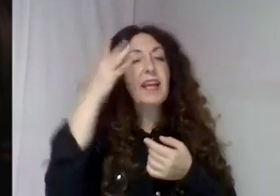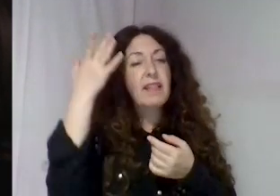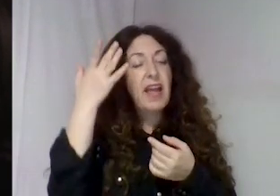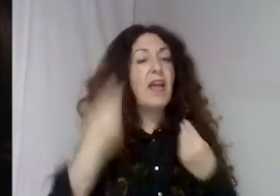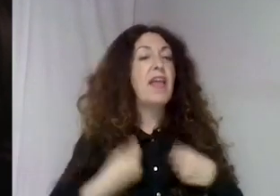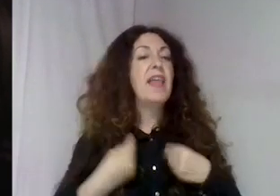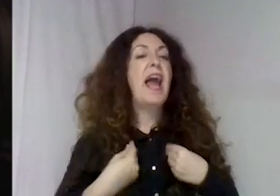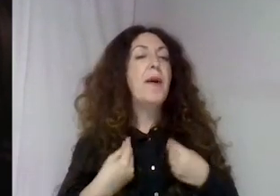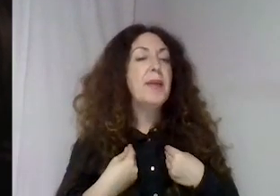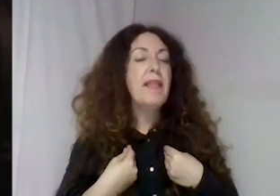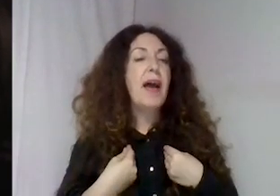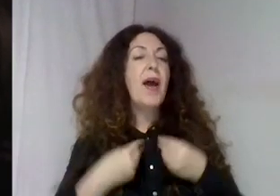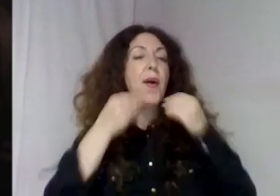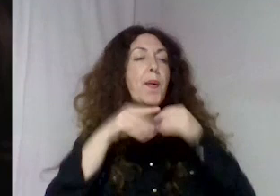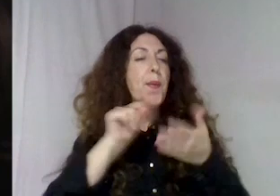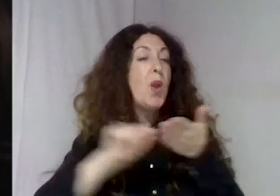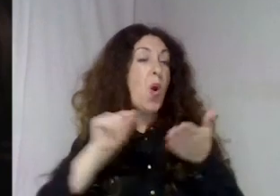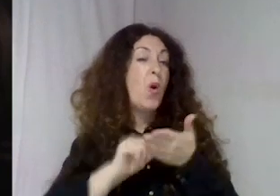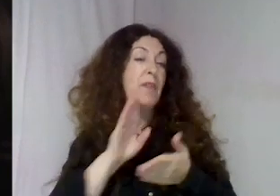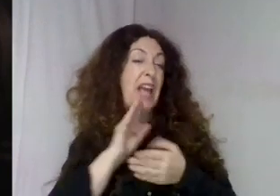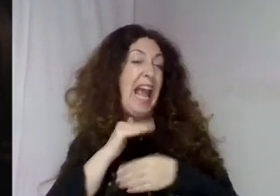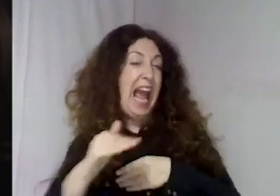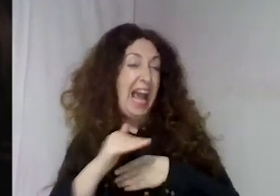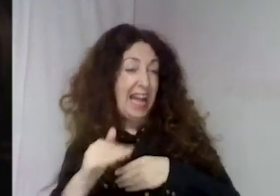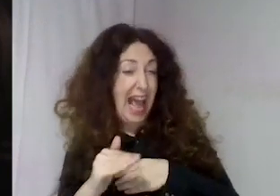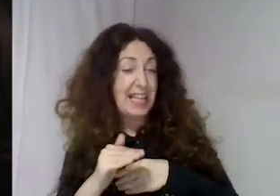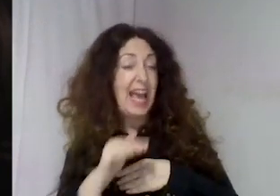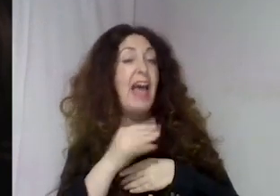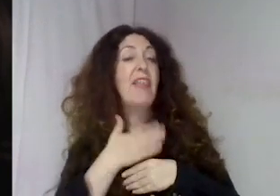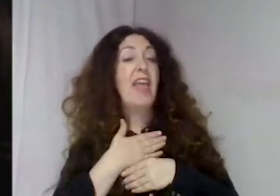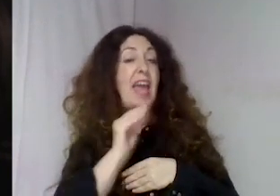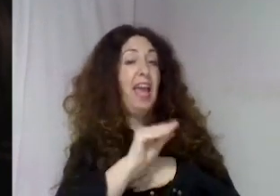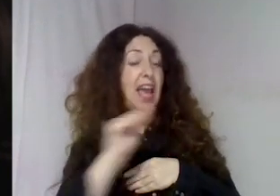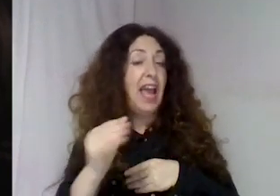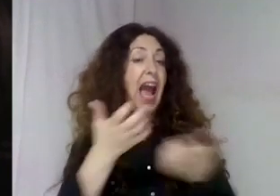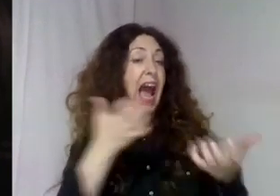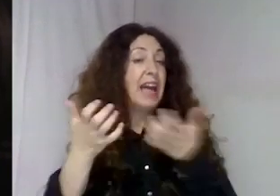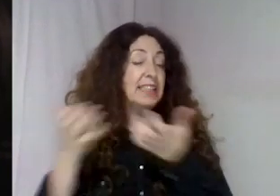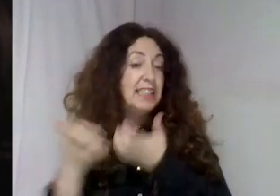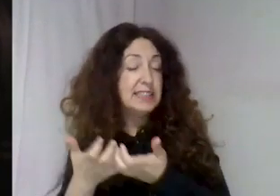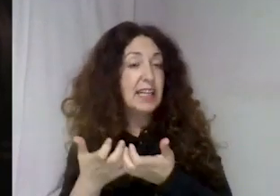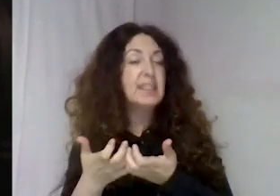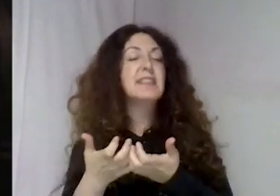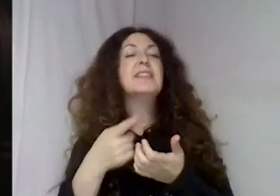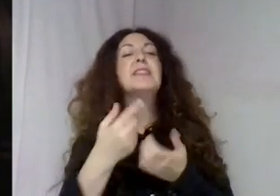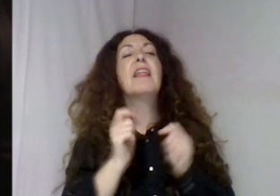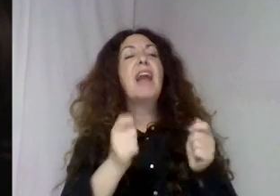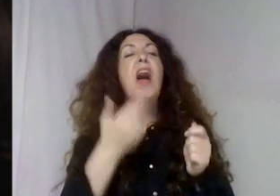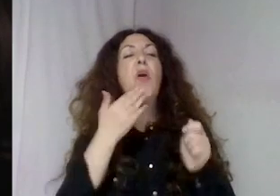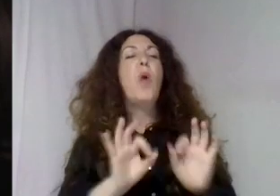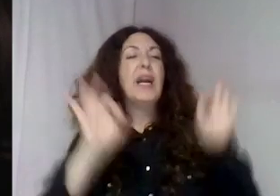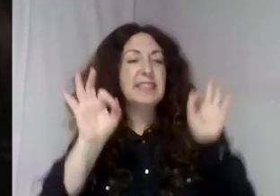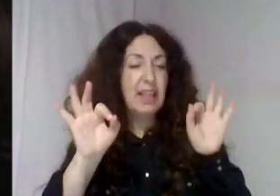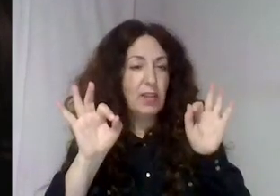tú decías, la historia no se escribe, la historia la escribe alguien y la escribe desde un punto de vista, y sobre todo tú, desde el punto de